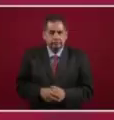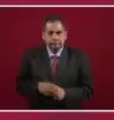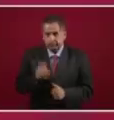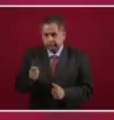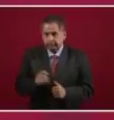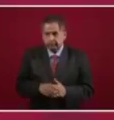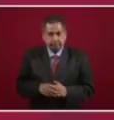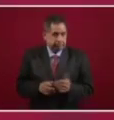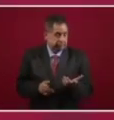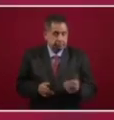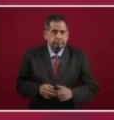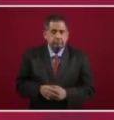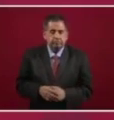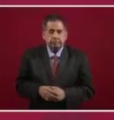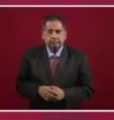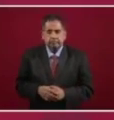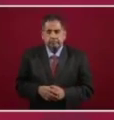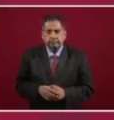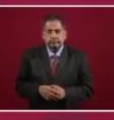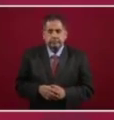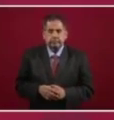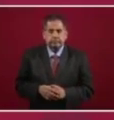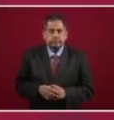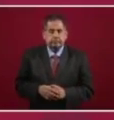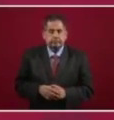Solo por eso.